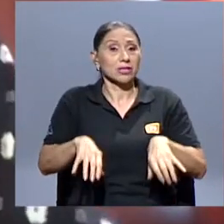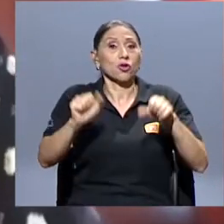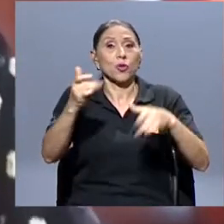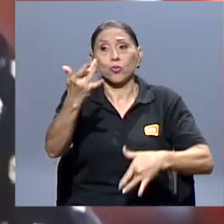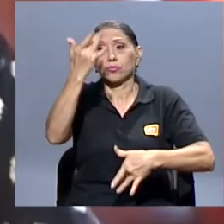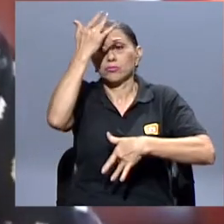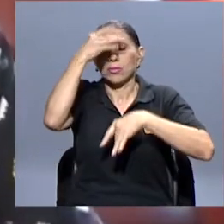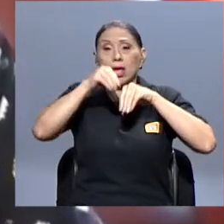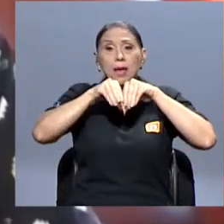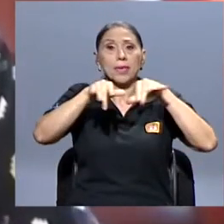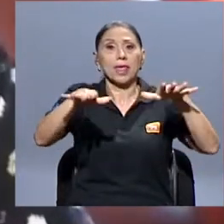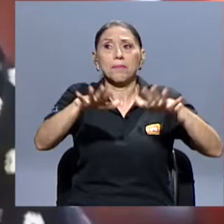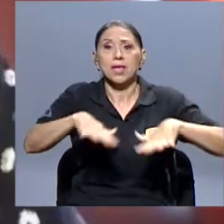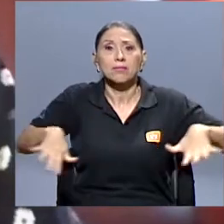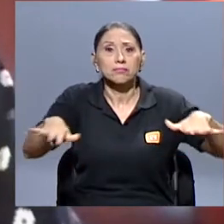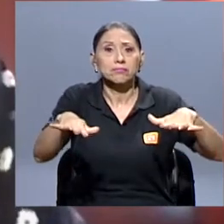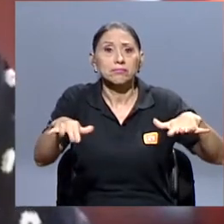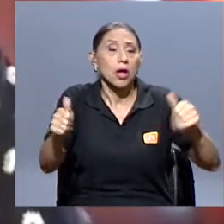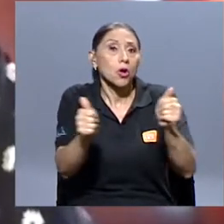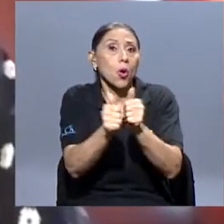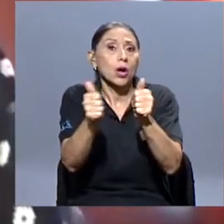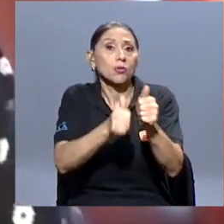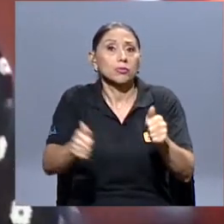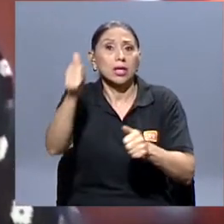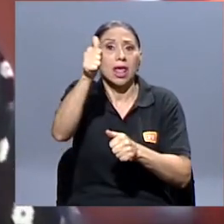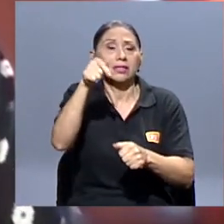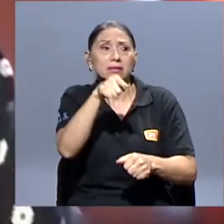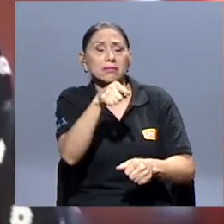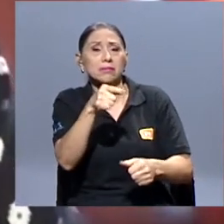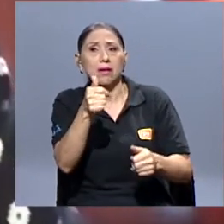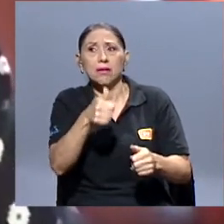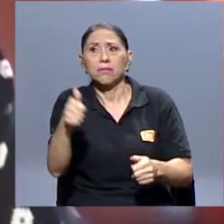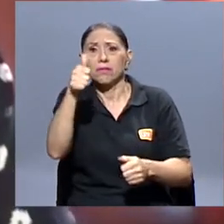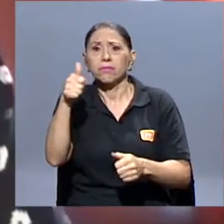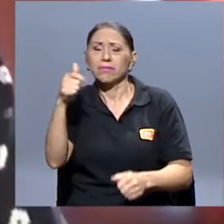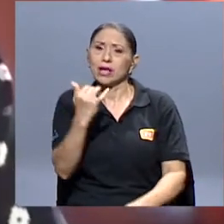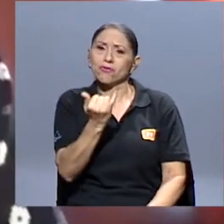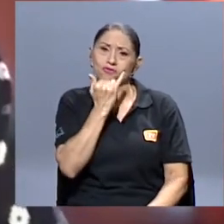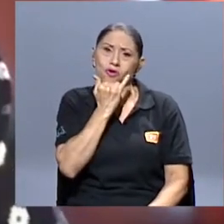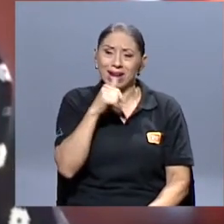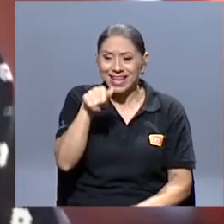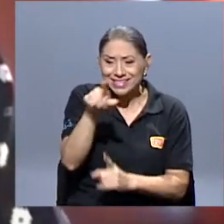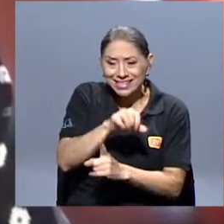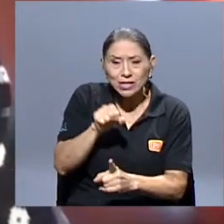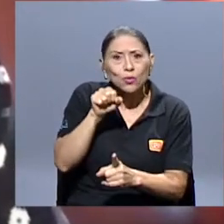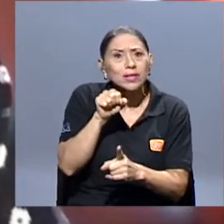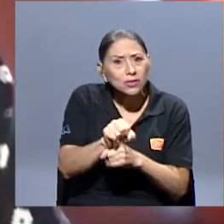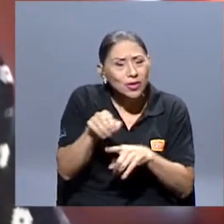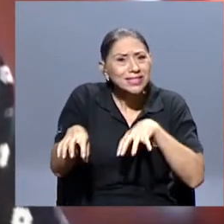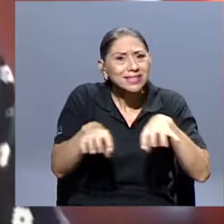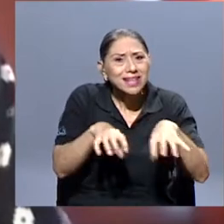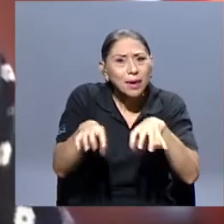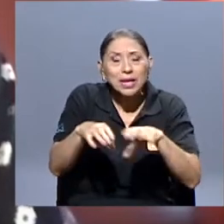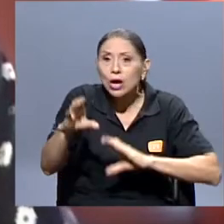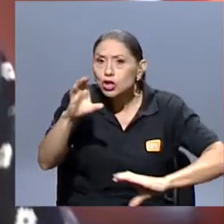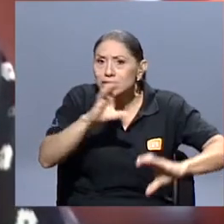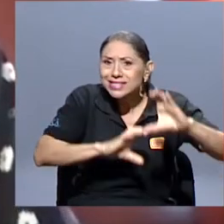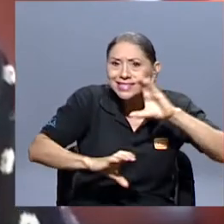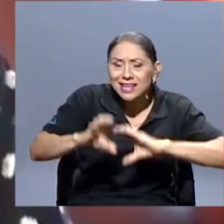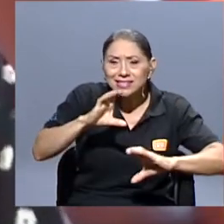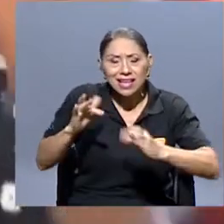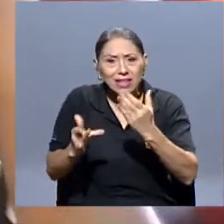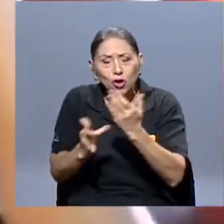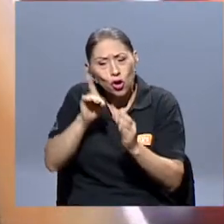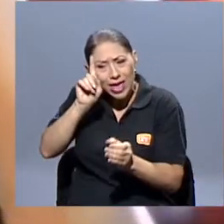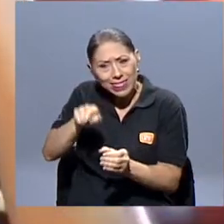muy jerárquica, lo cual es un error. Esto es un fenómeno dinámico, es un fenómeno donde la ciencia, donde la tecnología tiene que